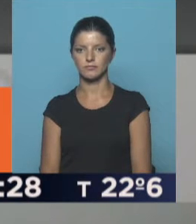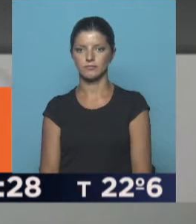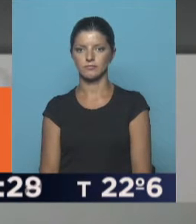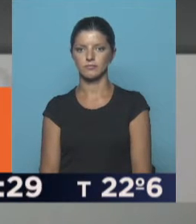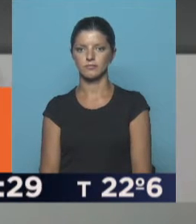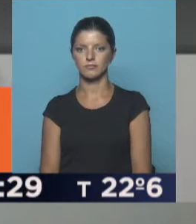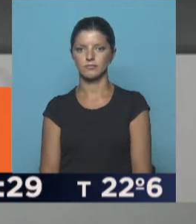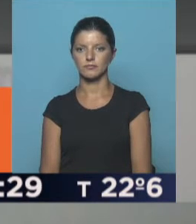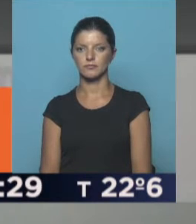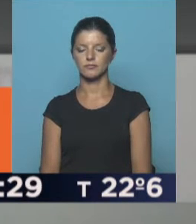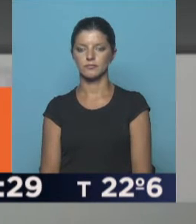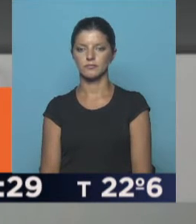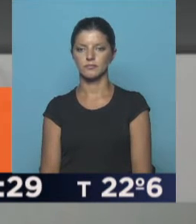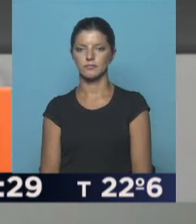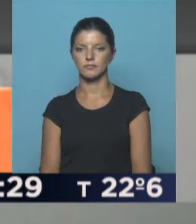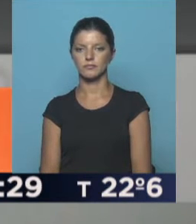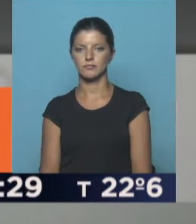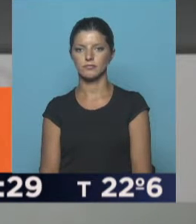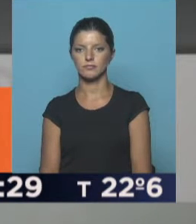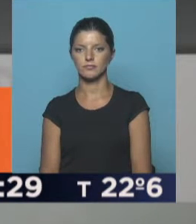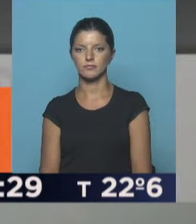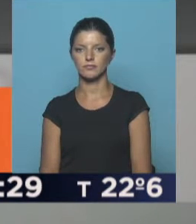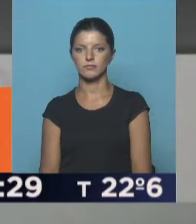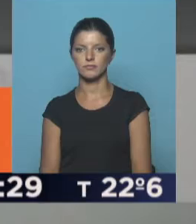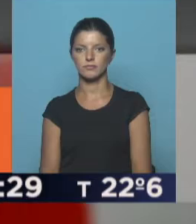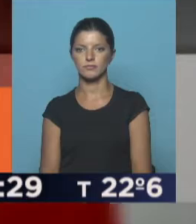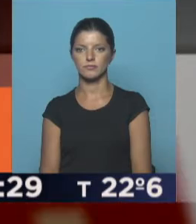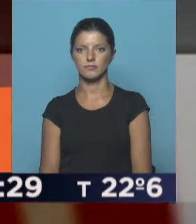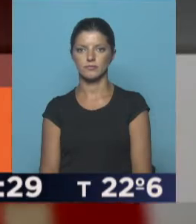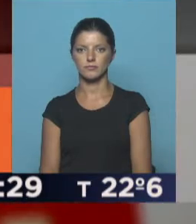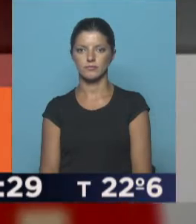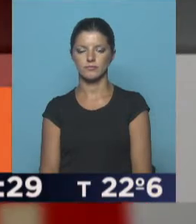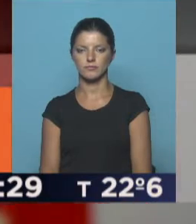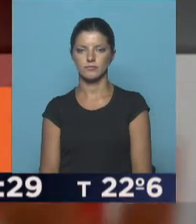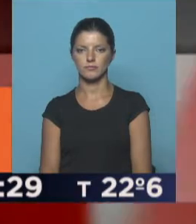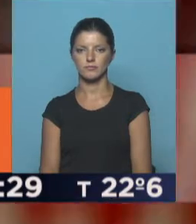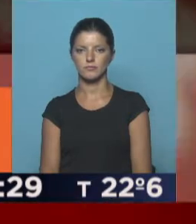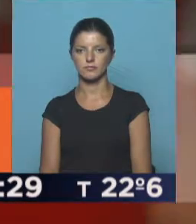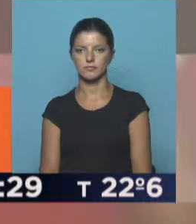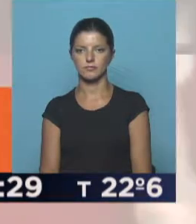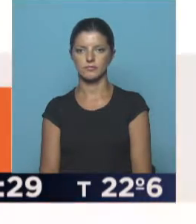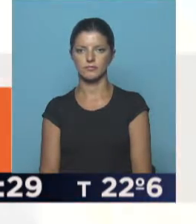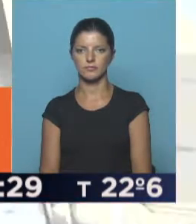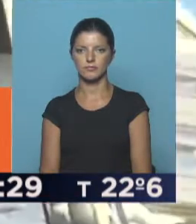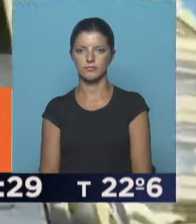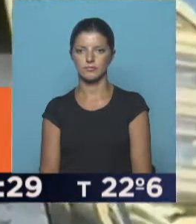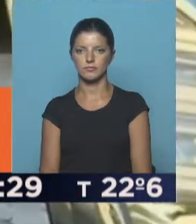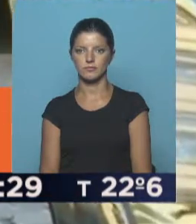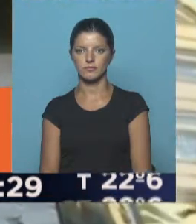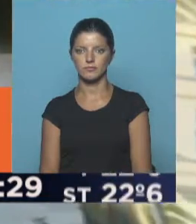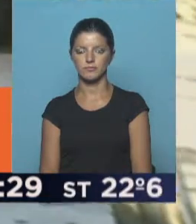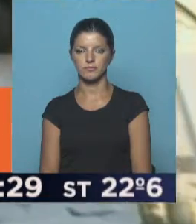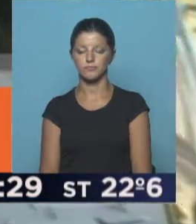am 23. September gehen wir auch ins Bett und wir wachen auf mit dem Wahlsieg der SPD. Vielen Dank.